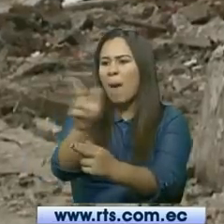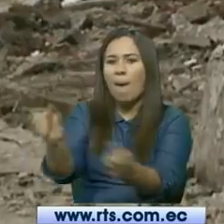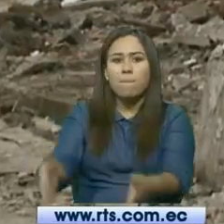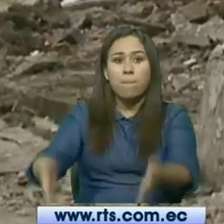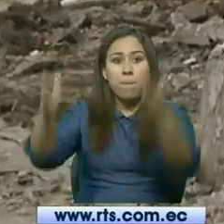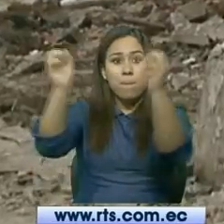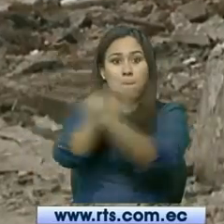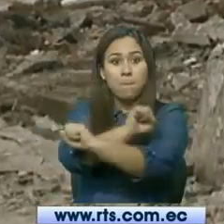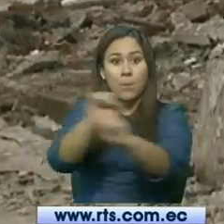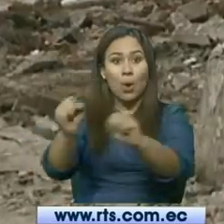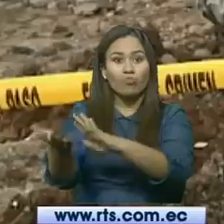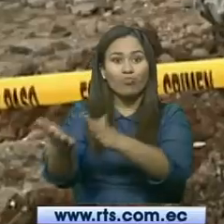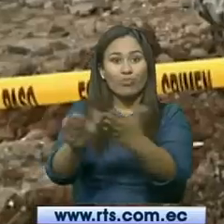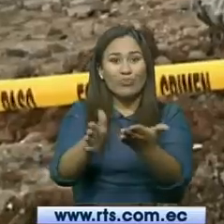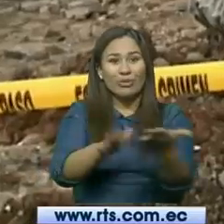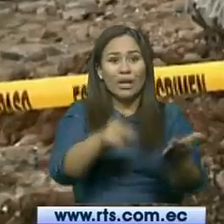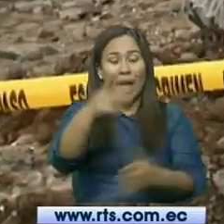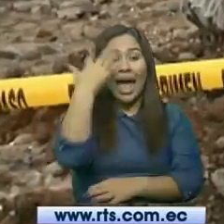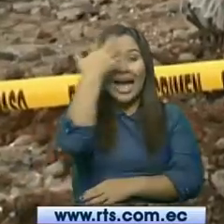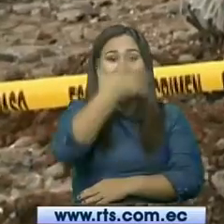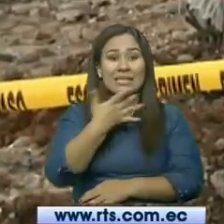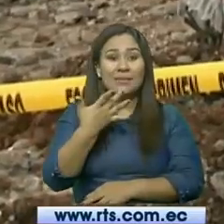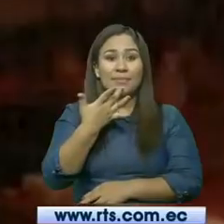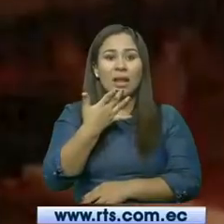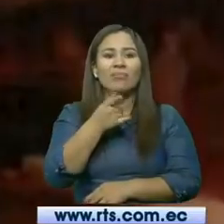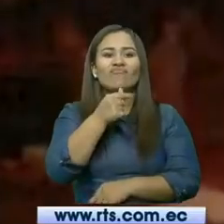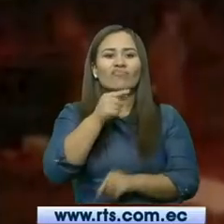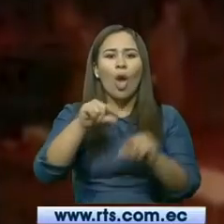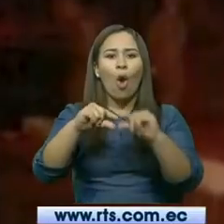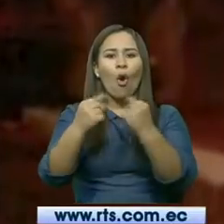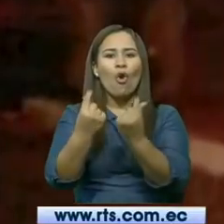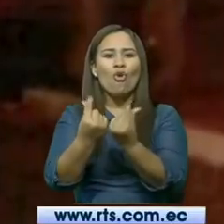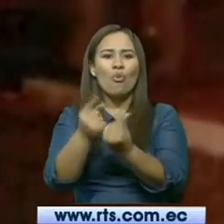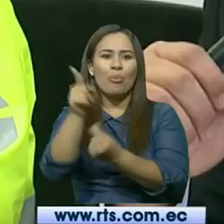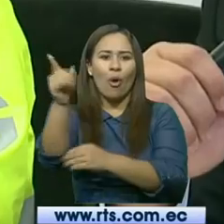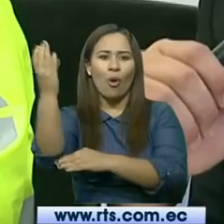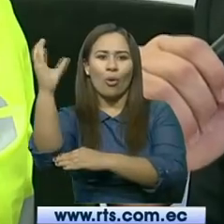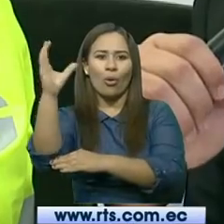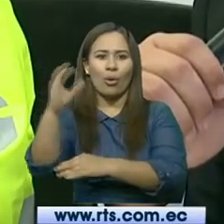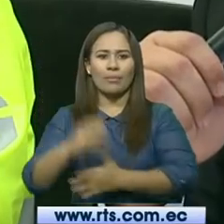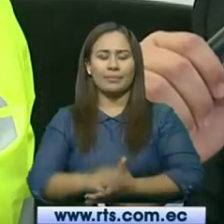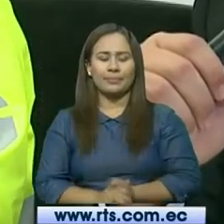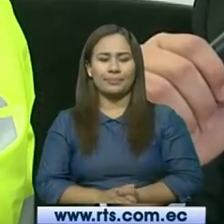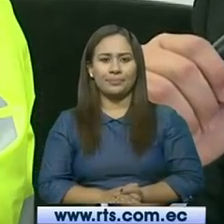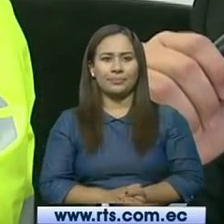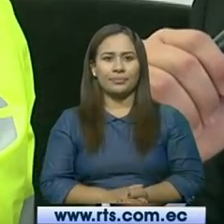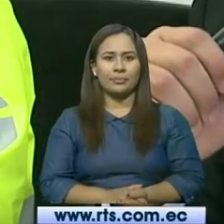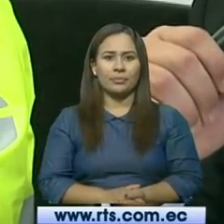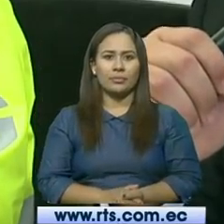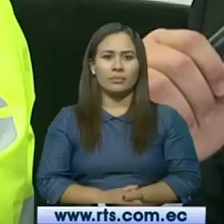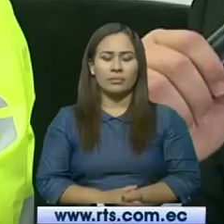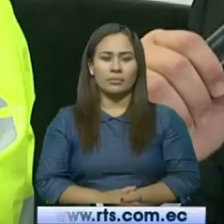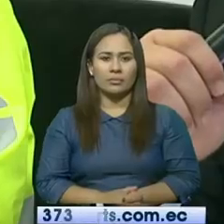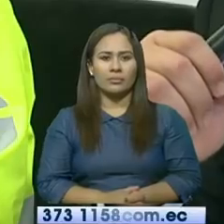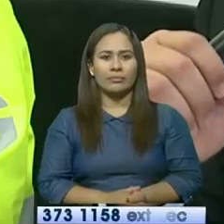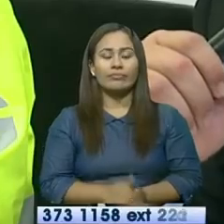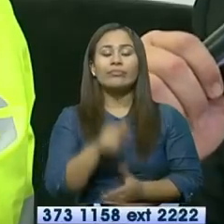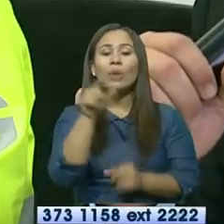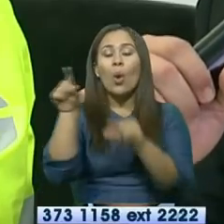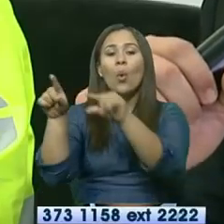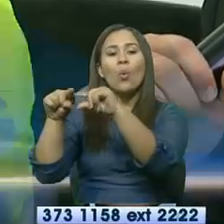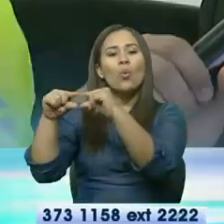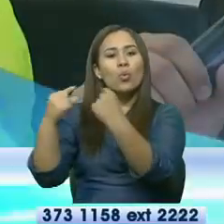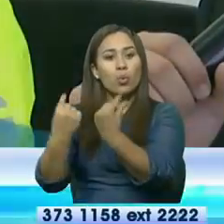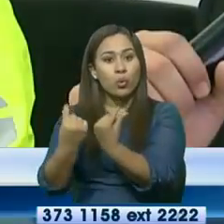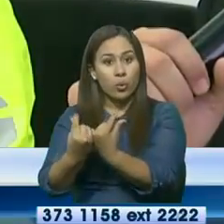provincia de esmeraldas serían disidentes de grupos irregulares de colombia en una organización que se desprende